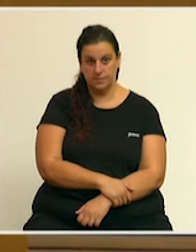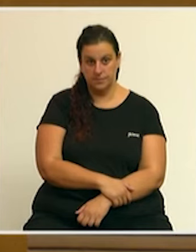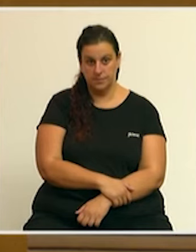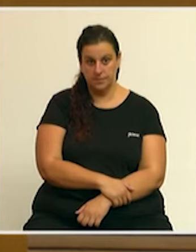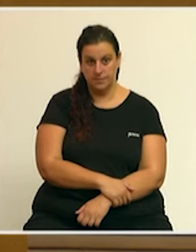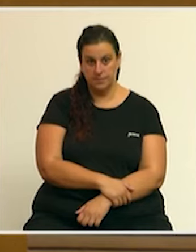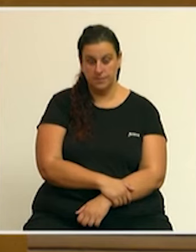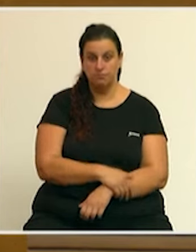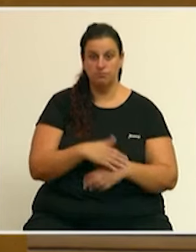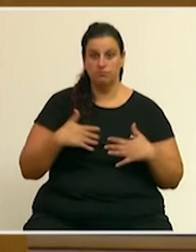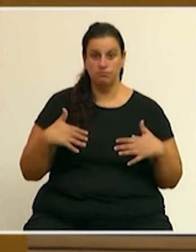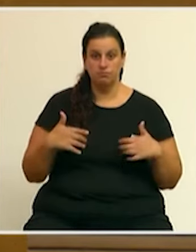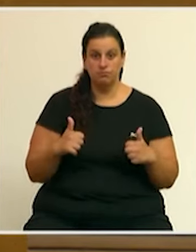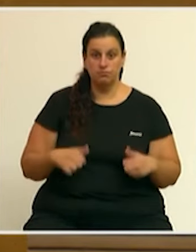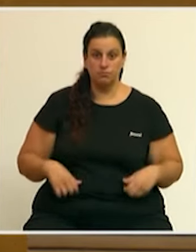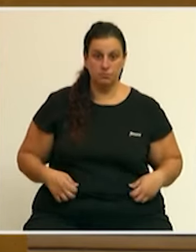Cuando quiera.